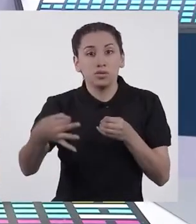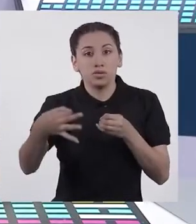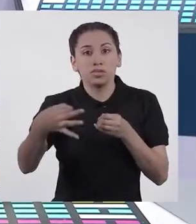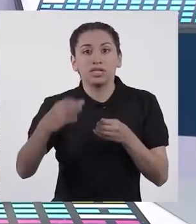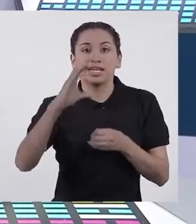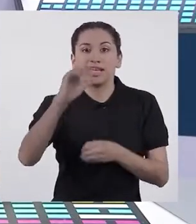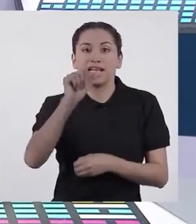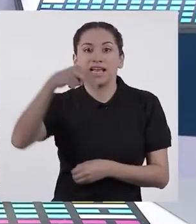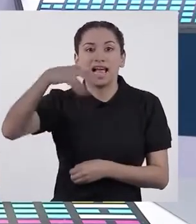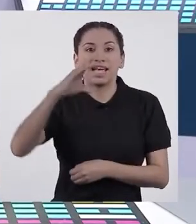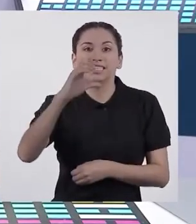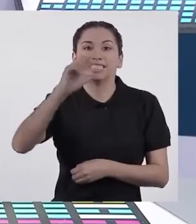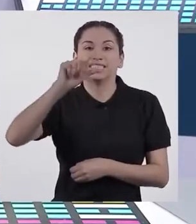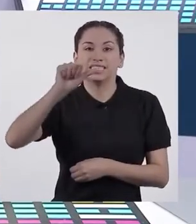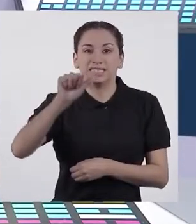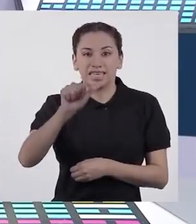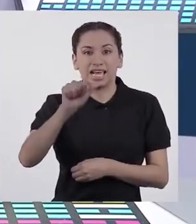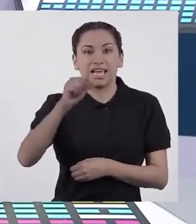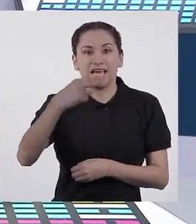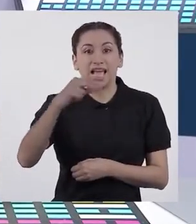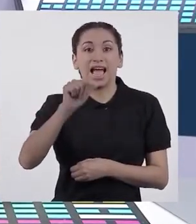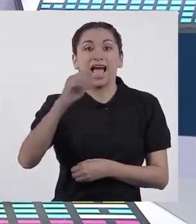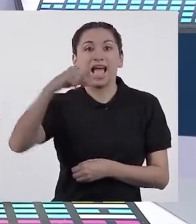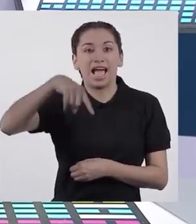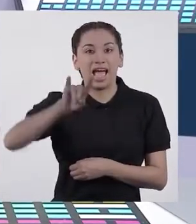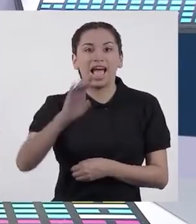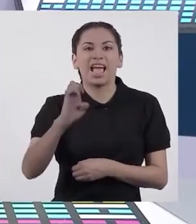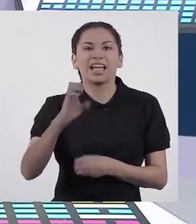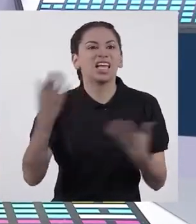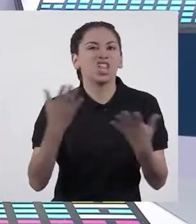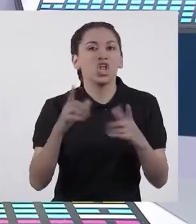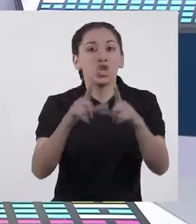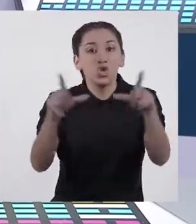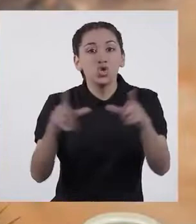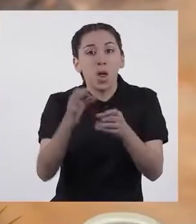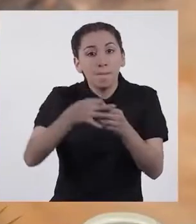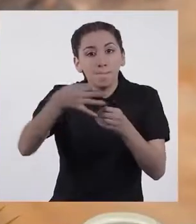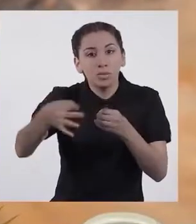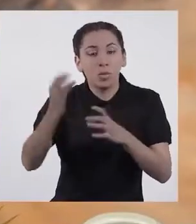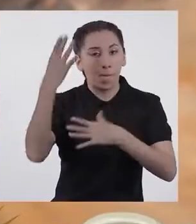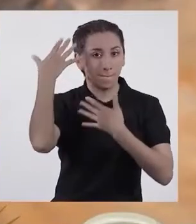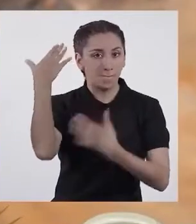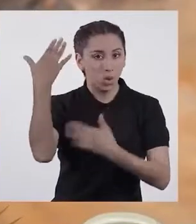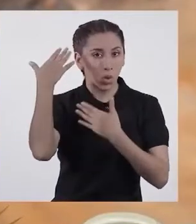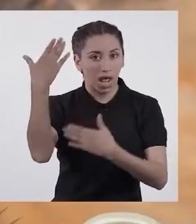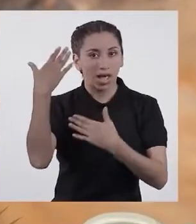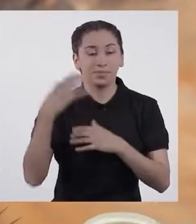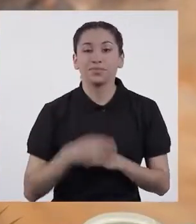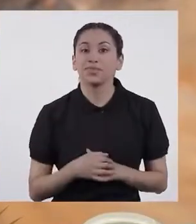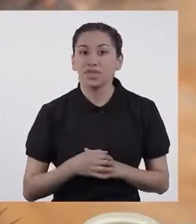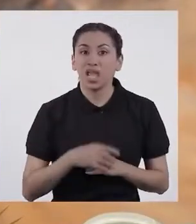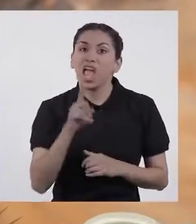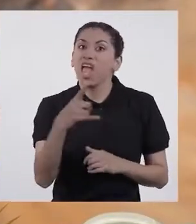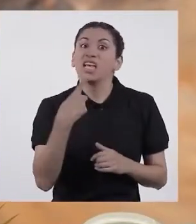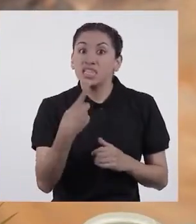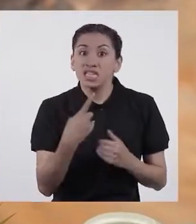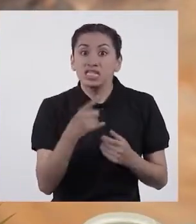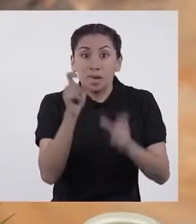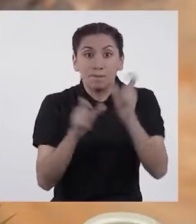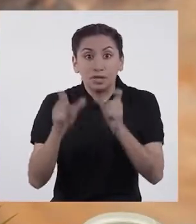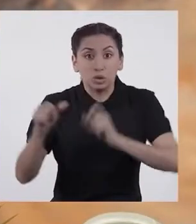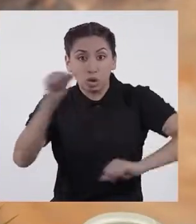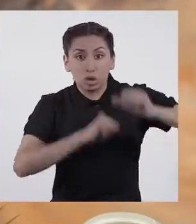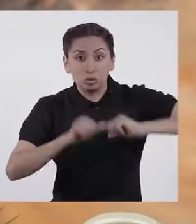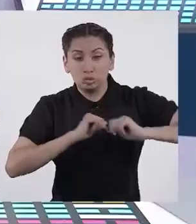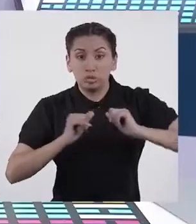distrito Canchaque, ubicado en Piura. Ay, ¿y dice si hubo